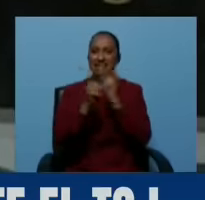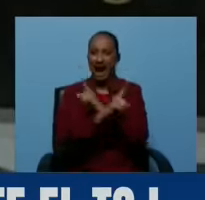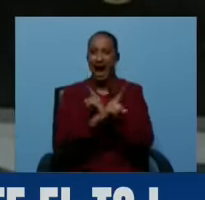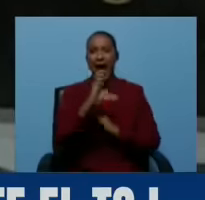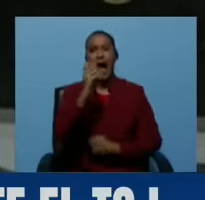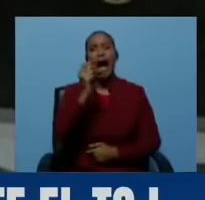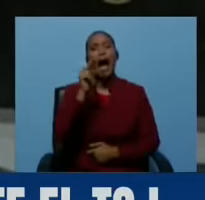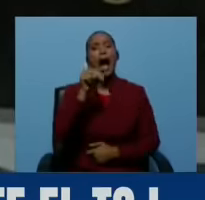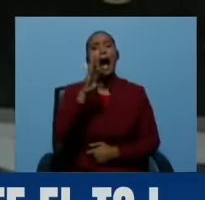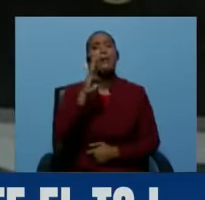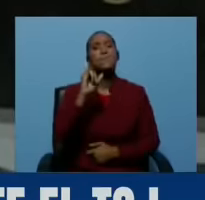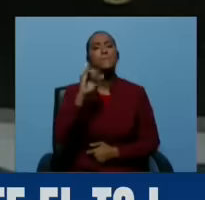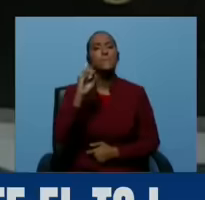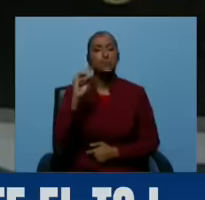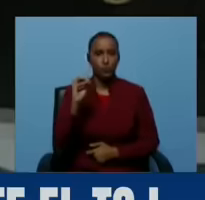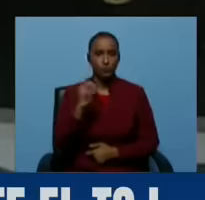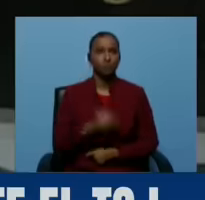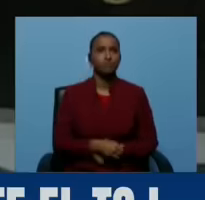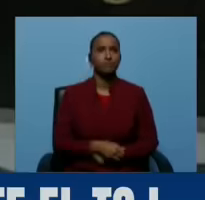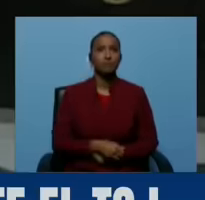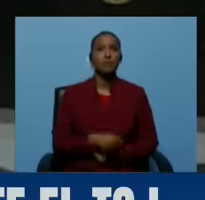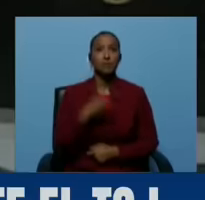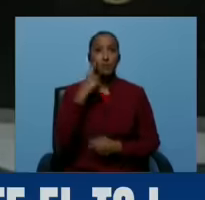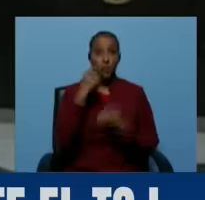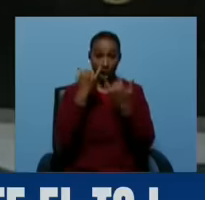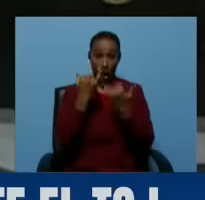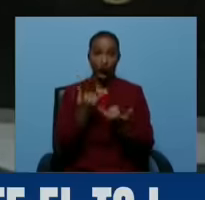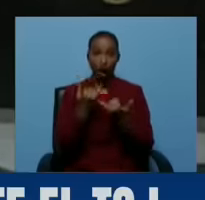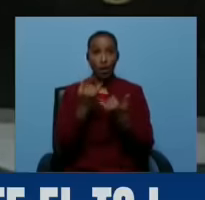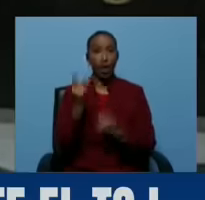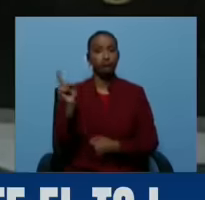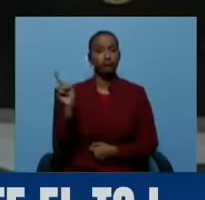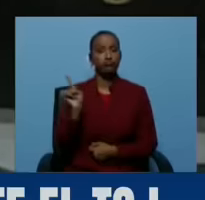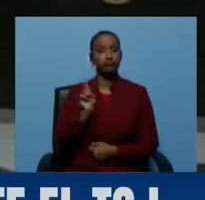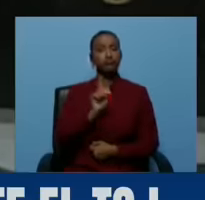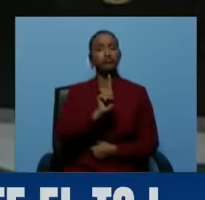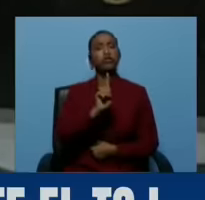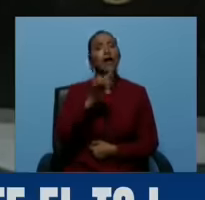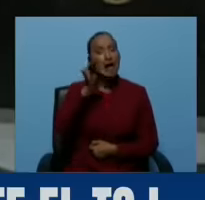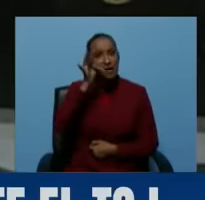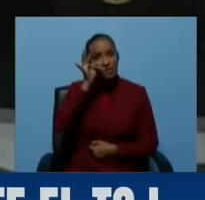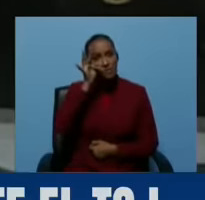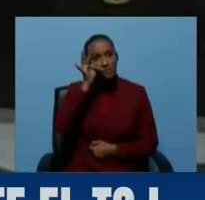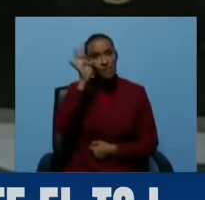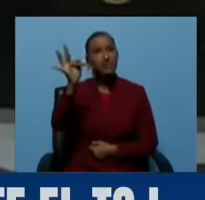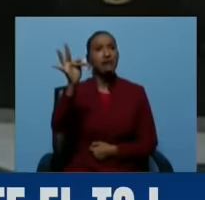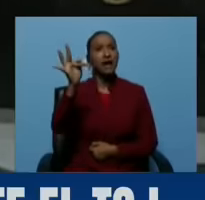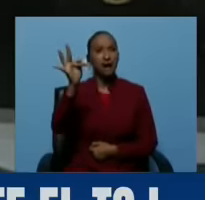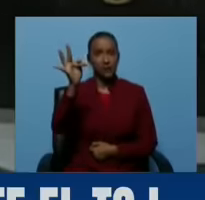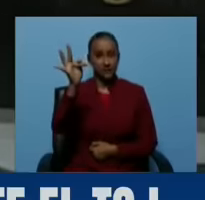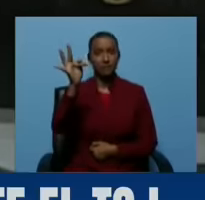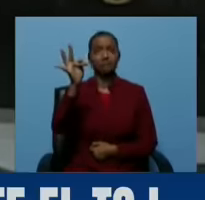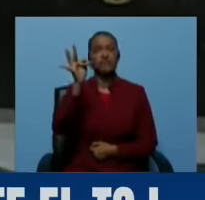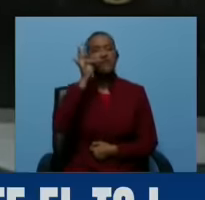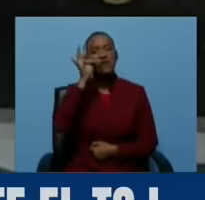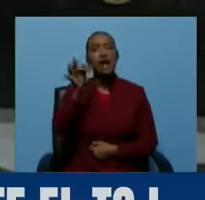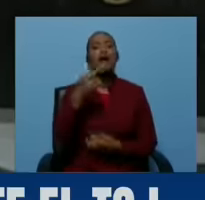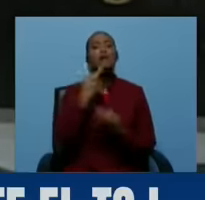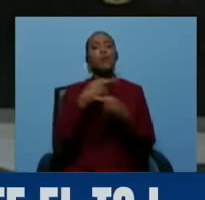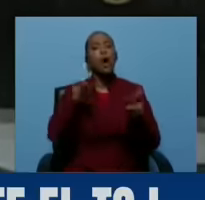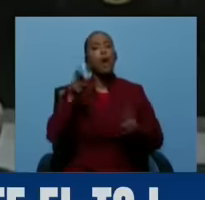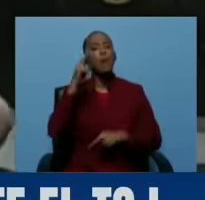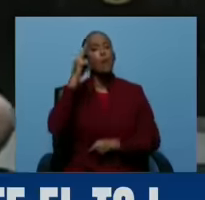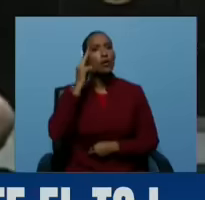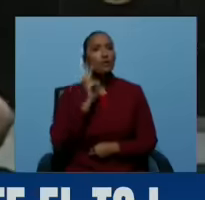También vemos en este momento el ingreso del fiscal general de la República Bolivariana de Venezuela, el